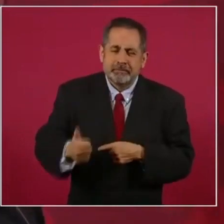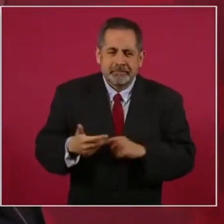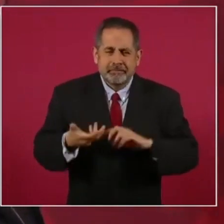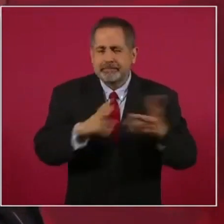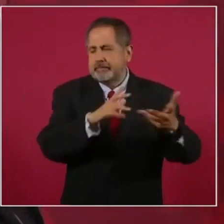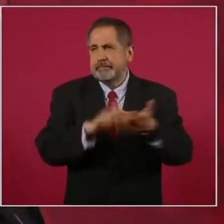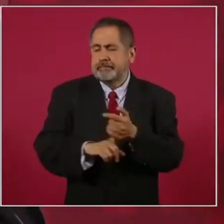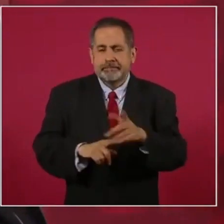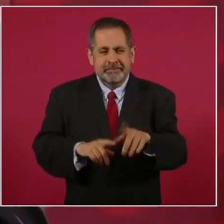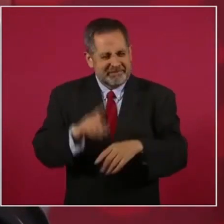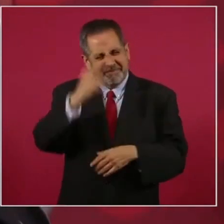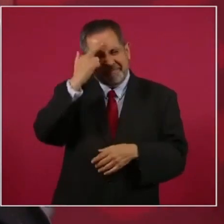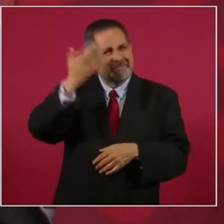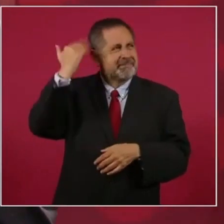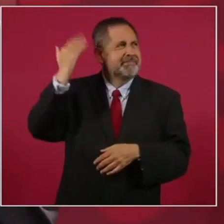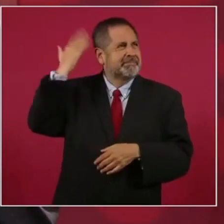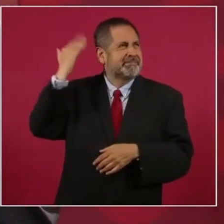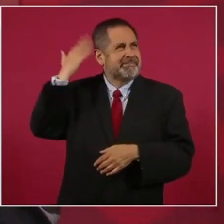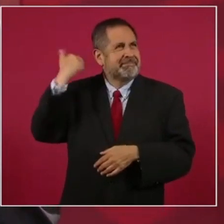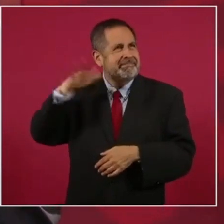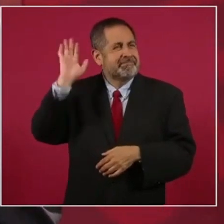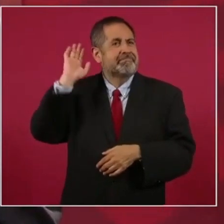vez